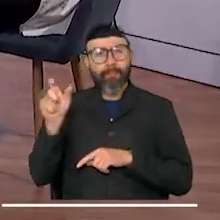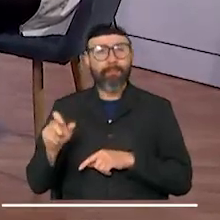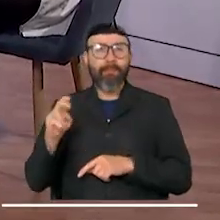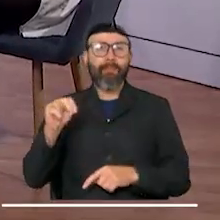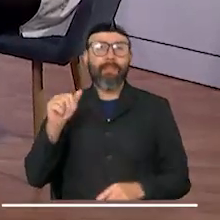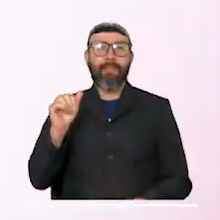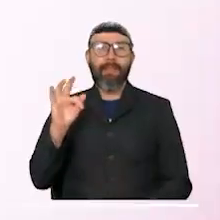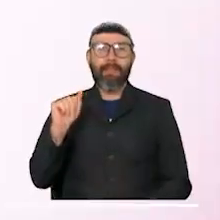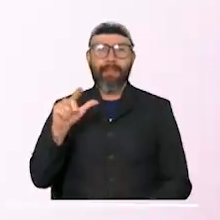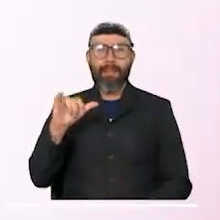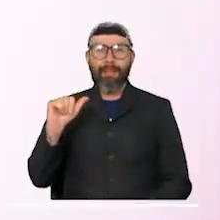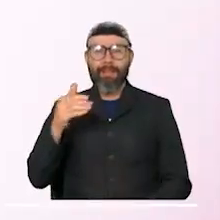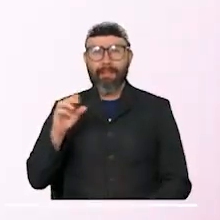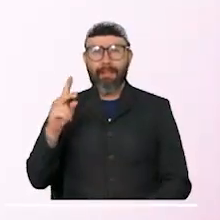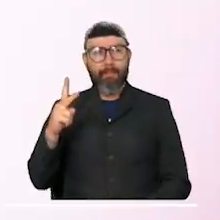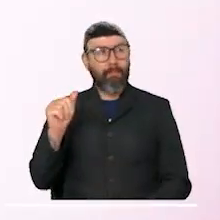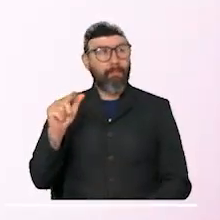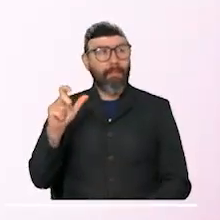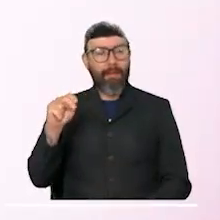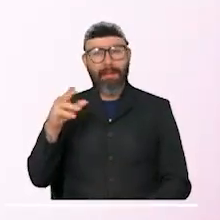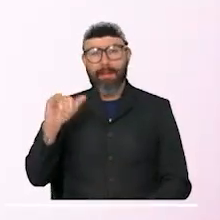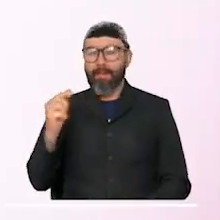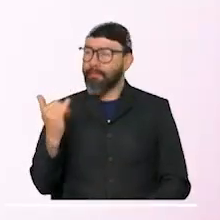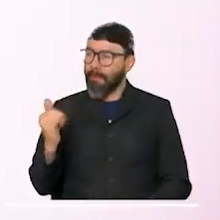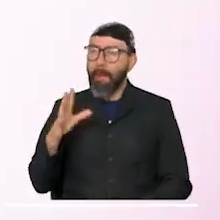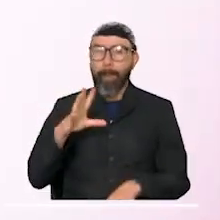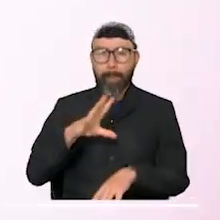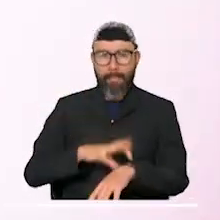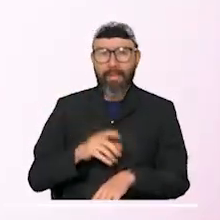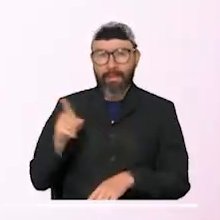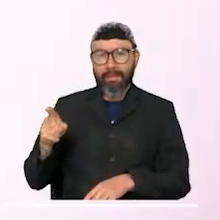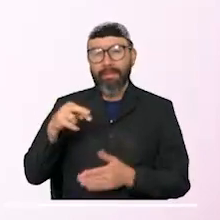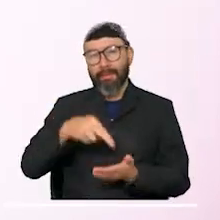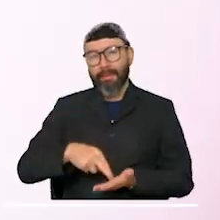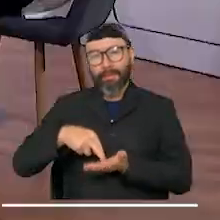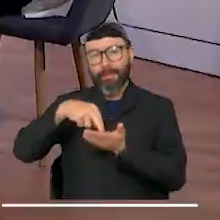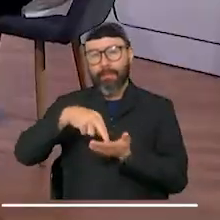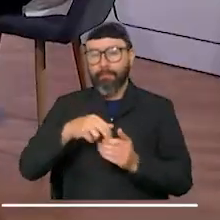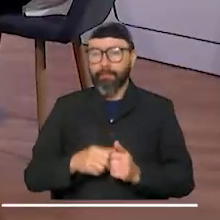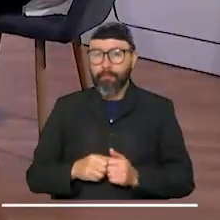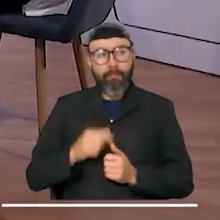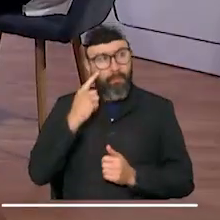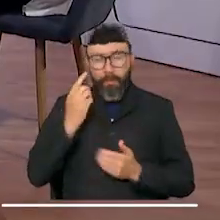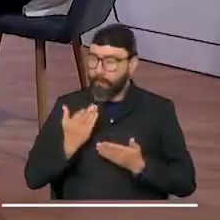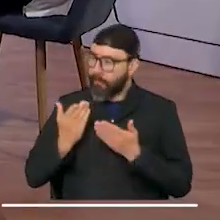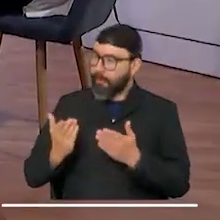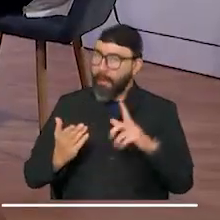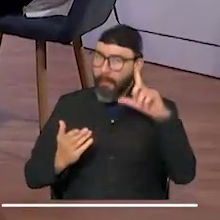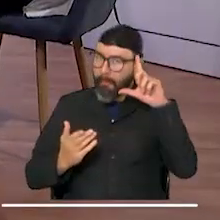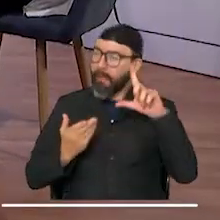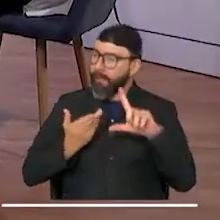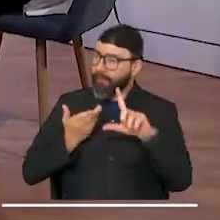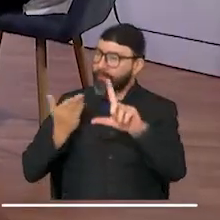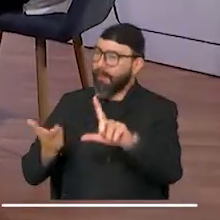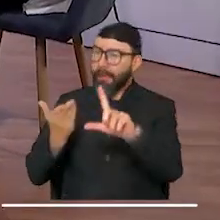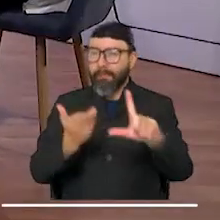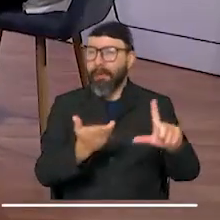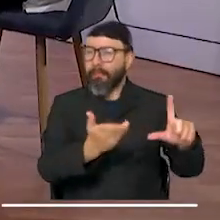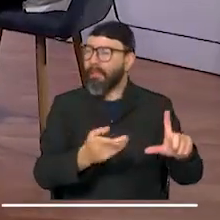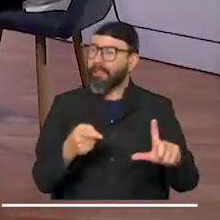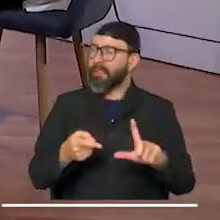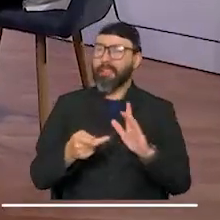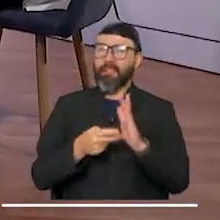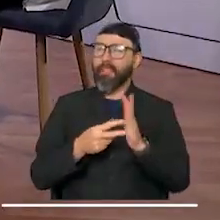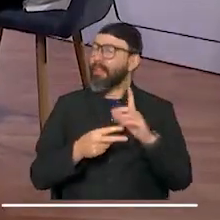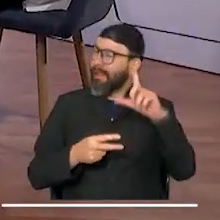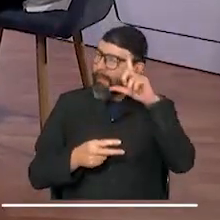Valencia médica fisiatra Muchas gracias a las tres entonces aquí paso la vagina para que empiece a decirnos que es una